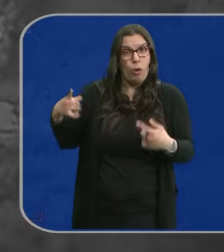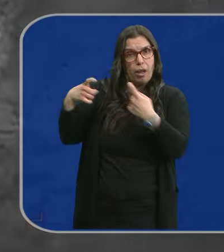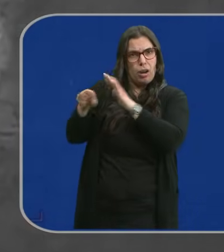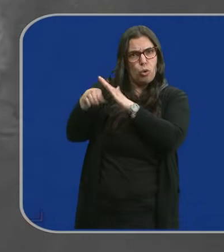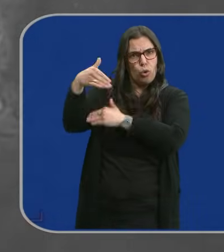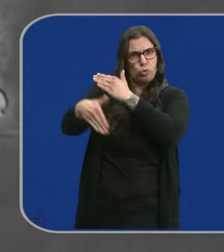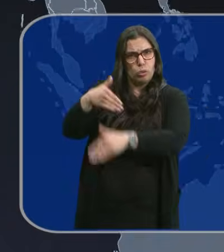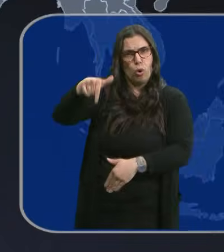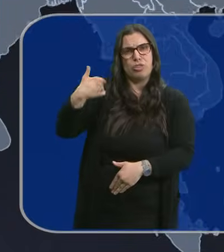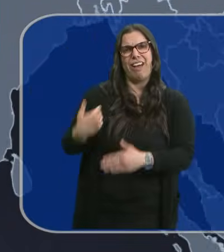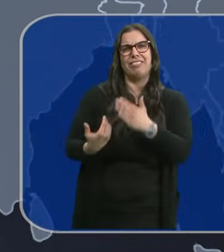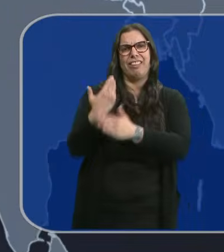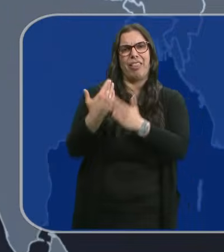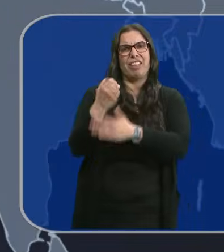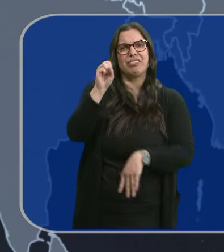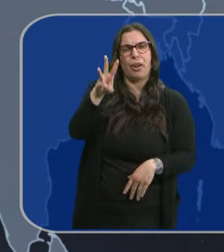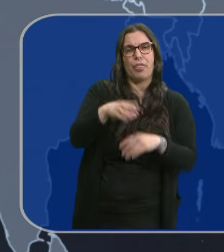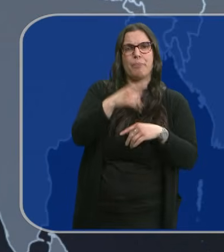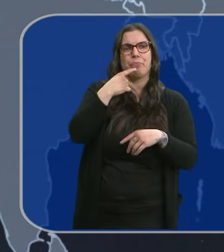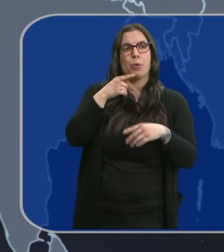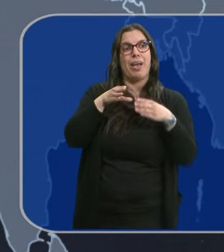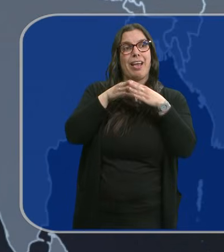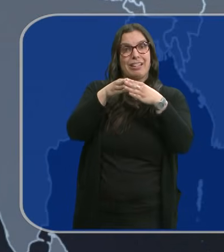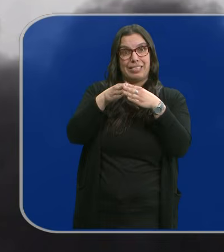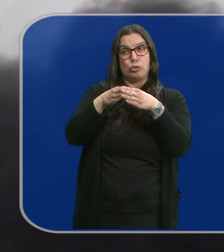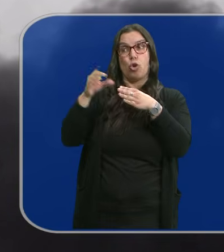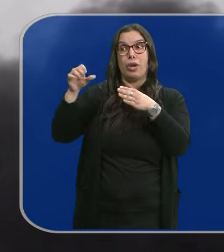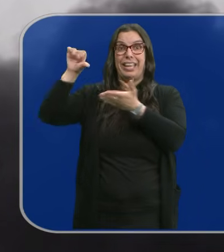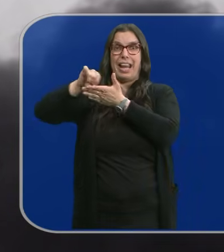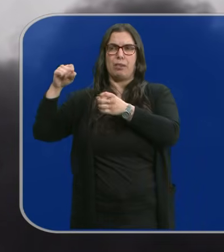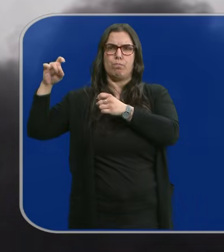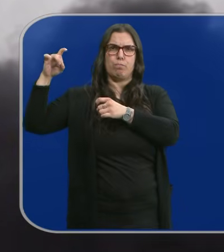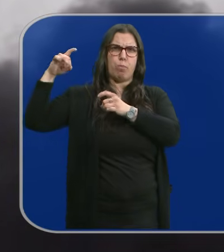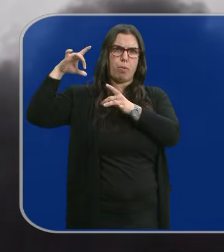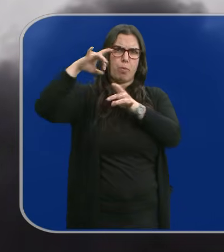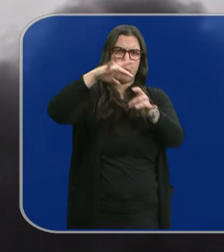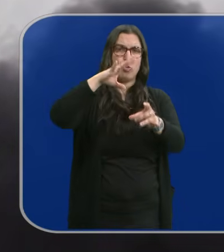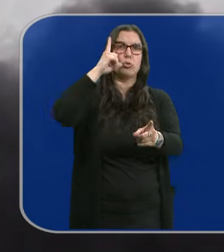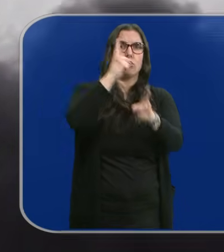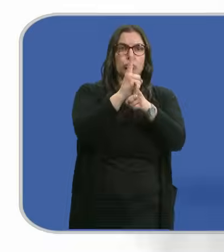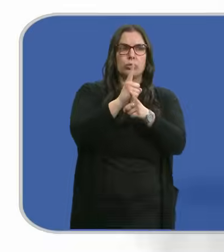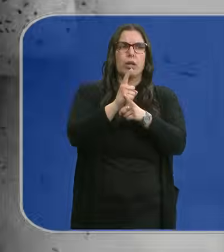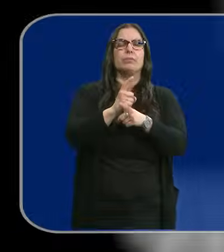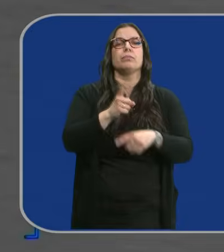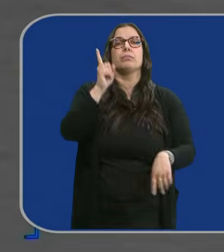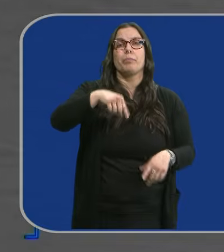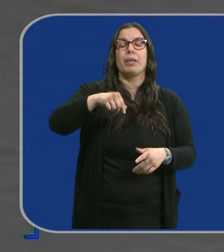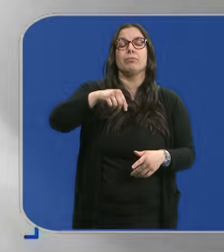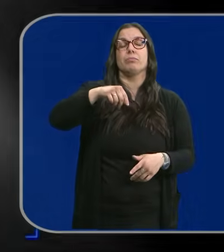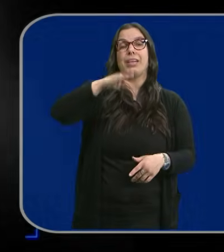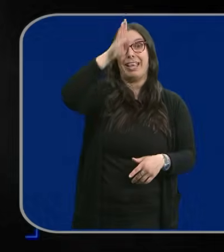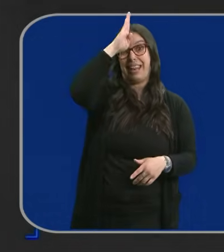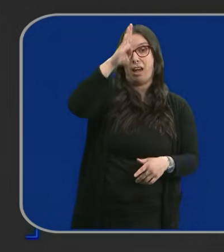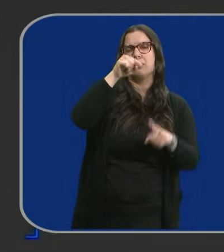continúa. Hoy, día 13, Irán sigue atacando a petroleros en el estrecho de Ormuz y se extiende más allá de ese lugar. Irak ha denunciado que